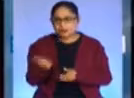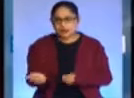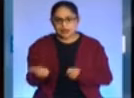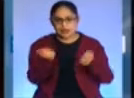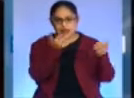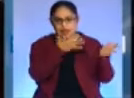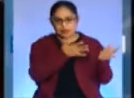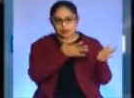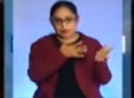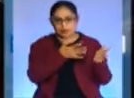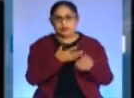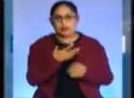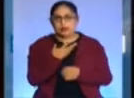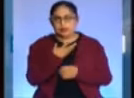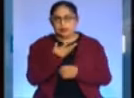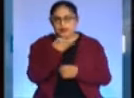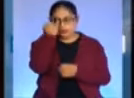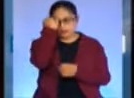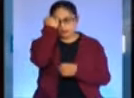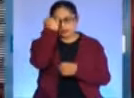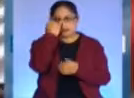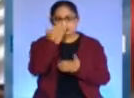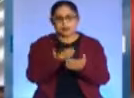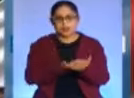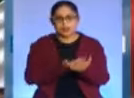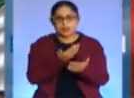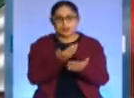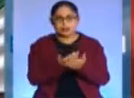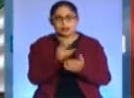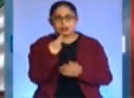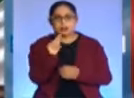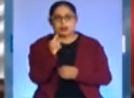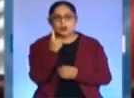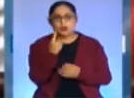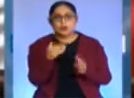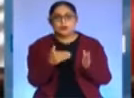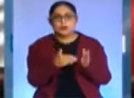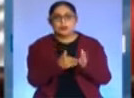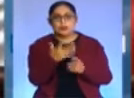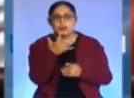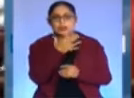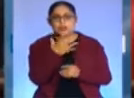cadáver. En la iniciativa se plantea un ingreso de